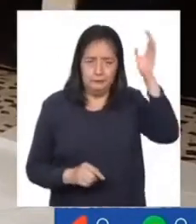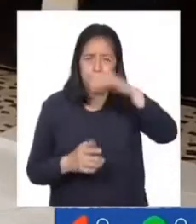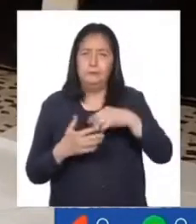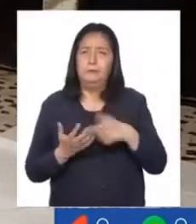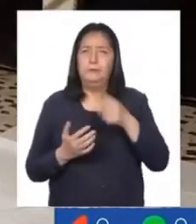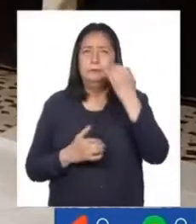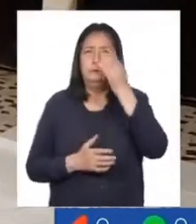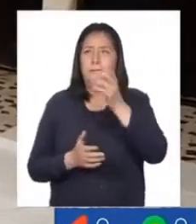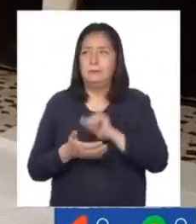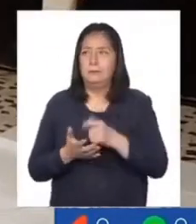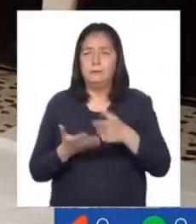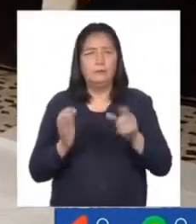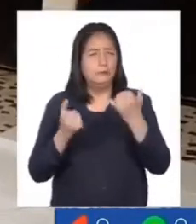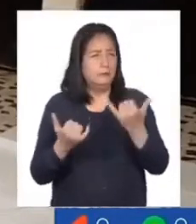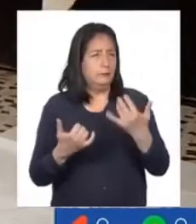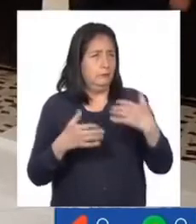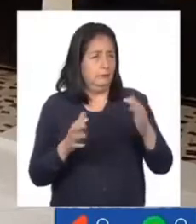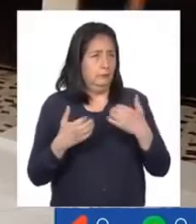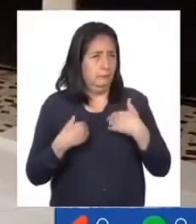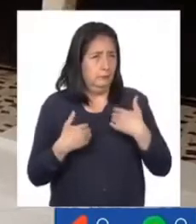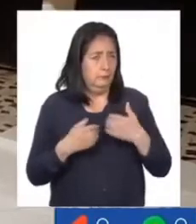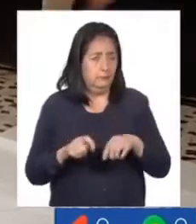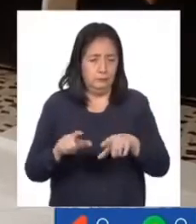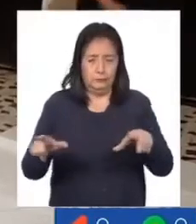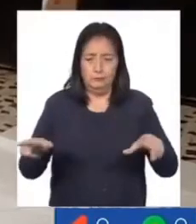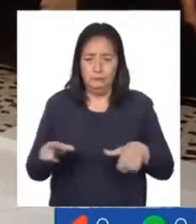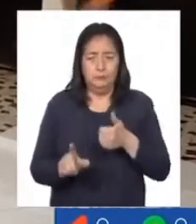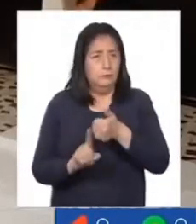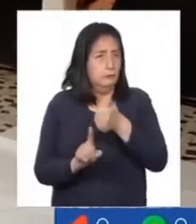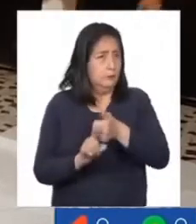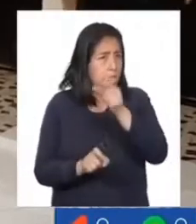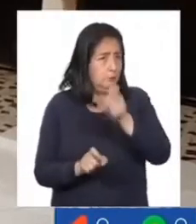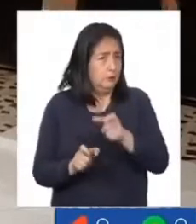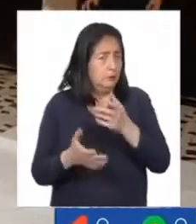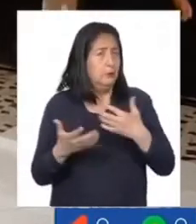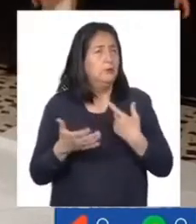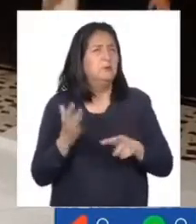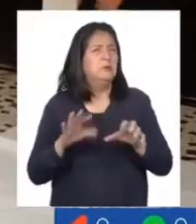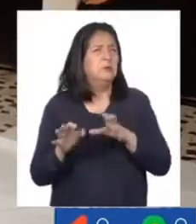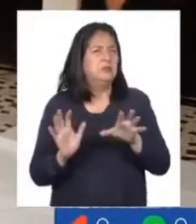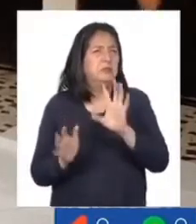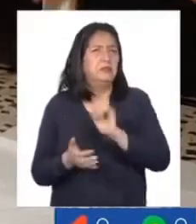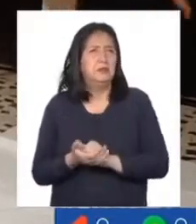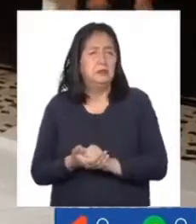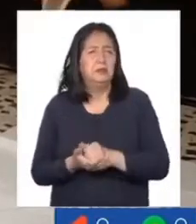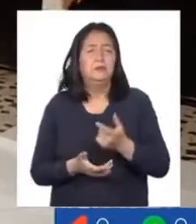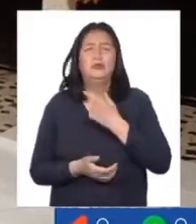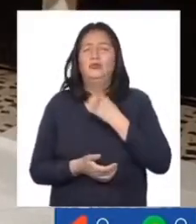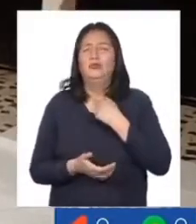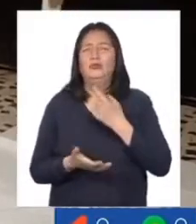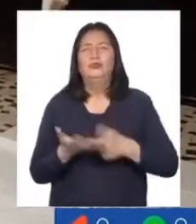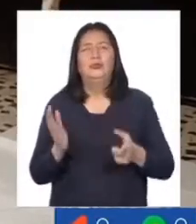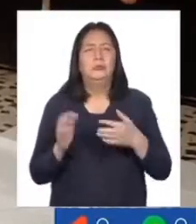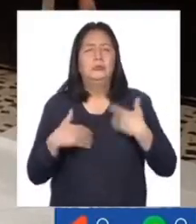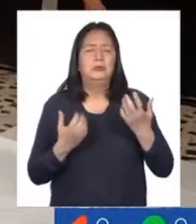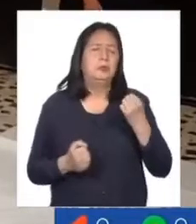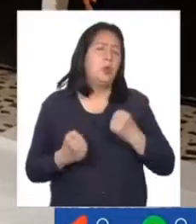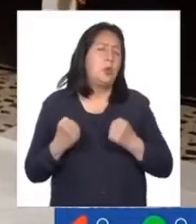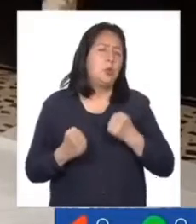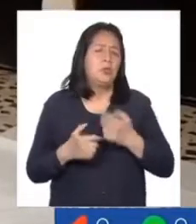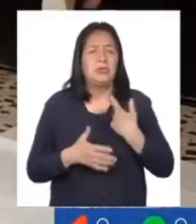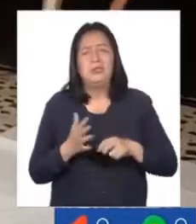Muy bien, ahora que tenemos ya nuestros espacios personales, vamos a desarrollar una actividad que más nos guste. Podemos